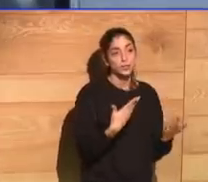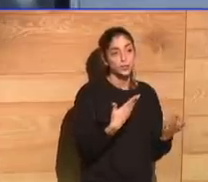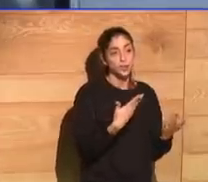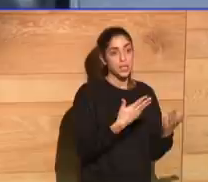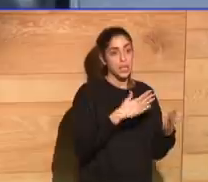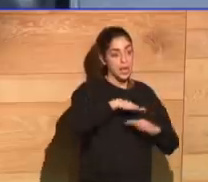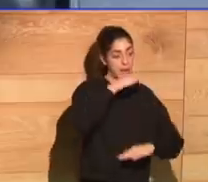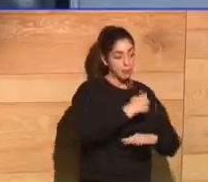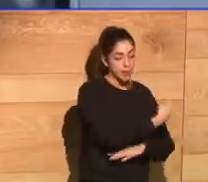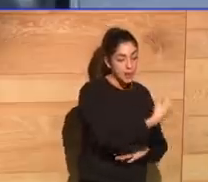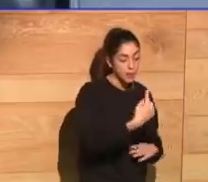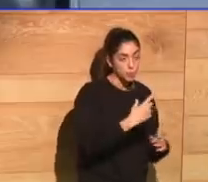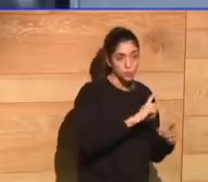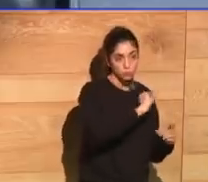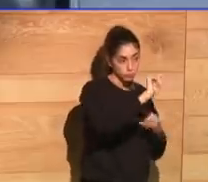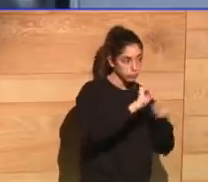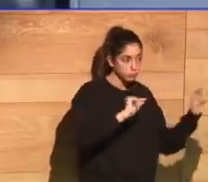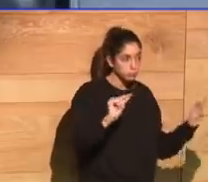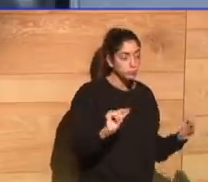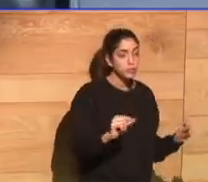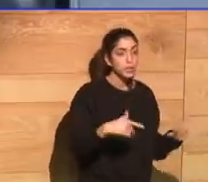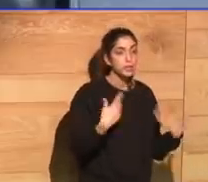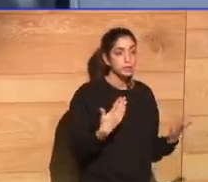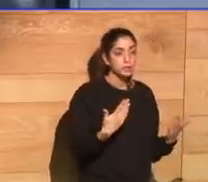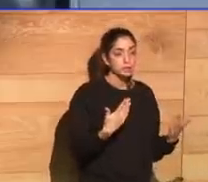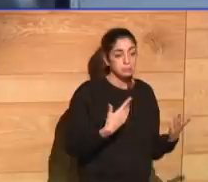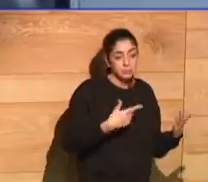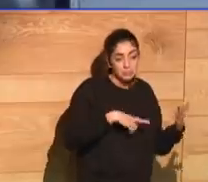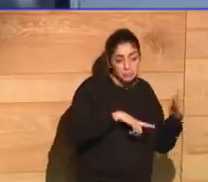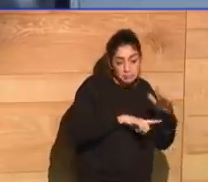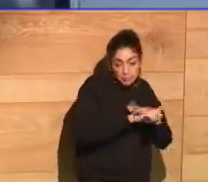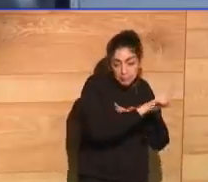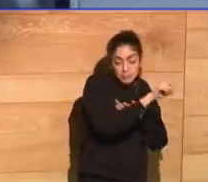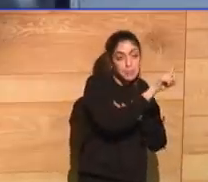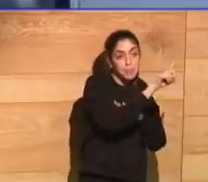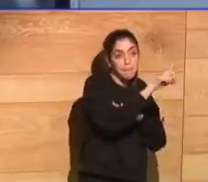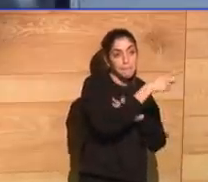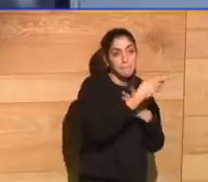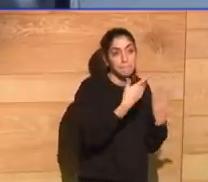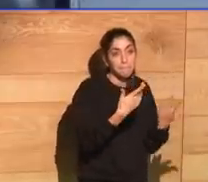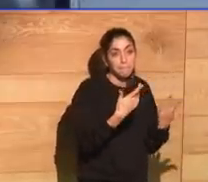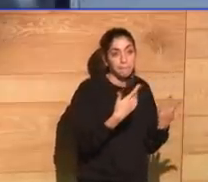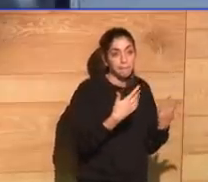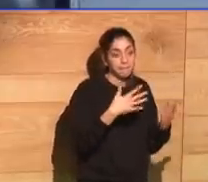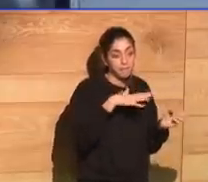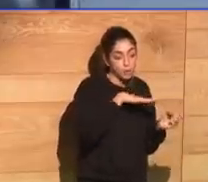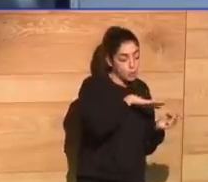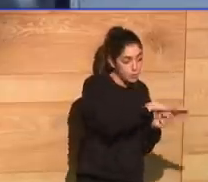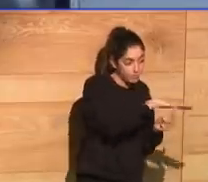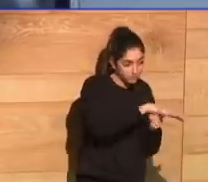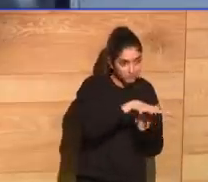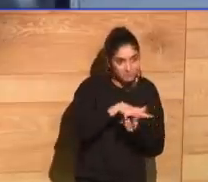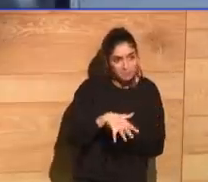sus capacidades. Y además, cuando alguien tiene ese ascendiente, eso lo impregna todo magnéticamente. Tienen la